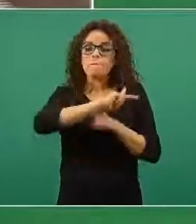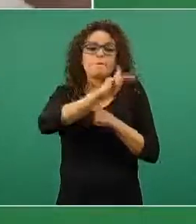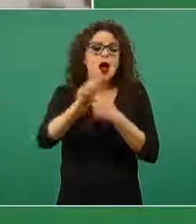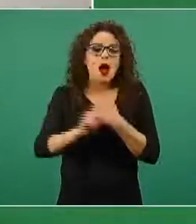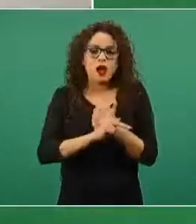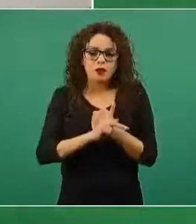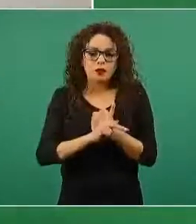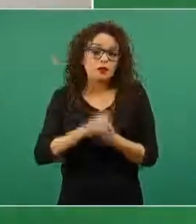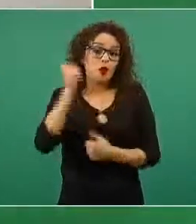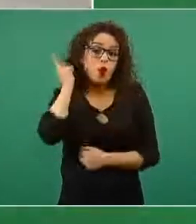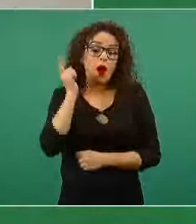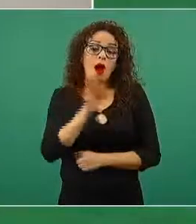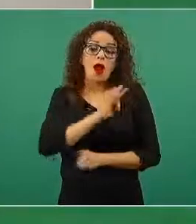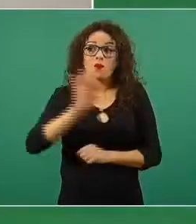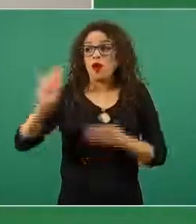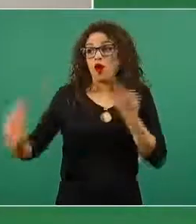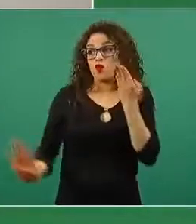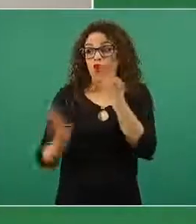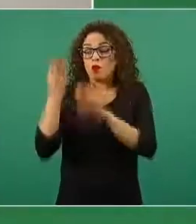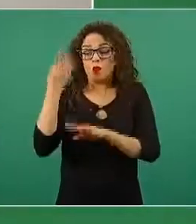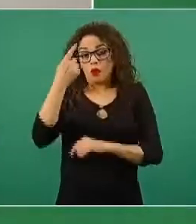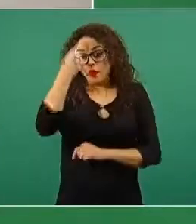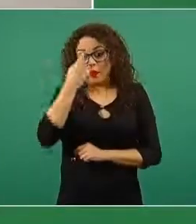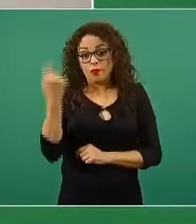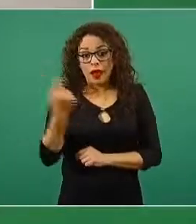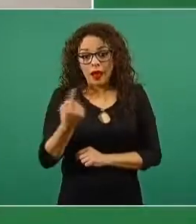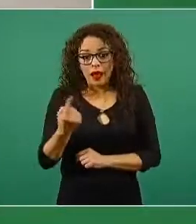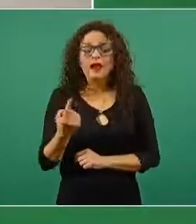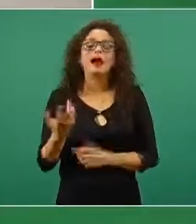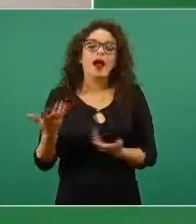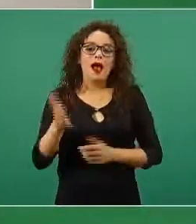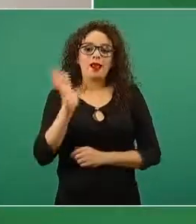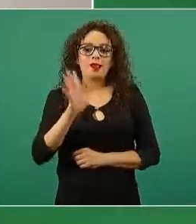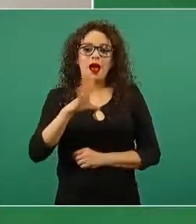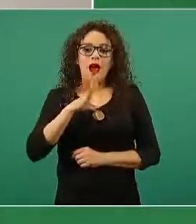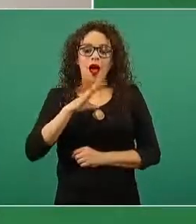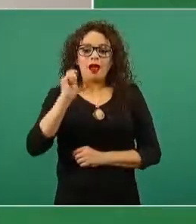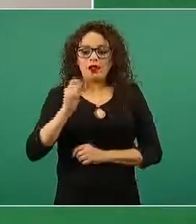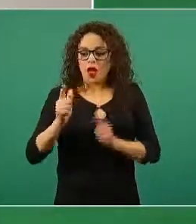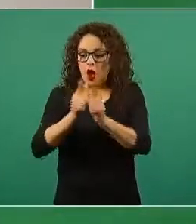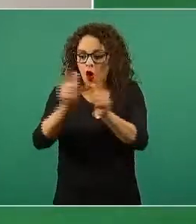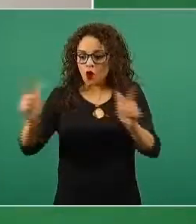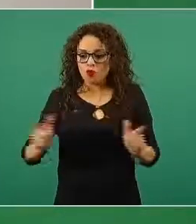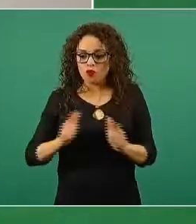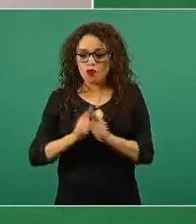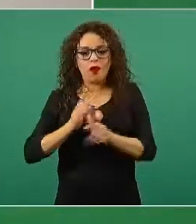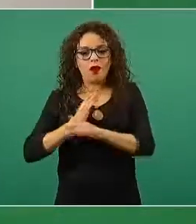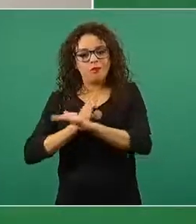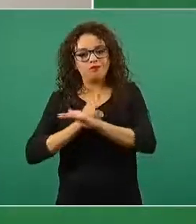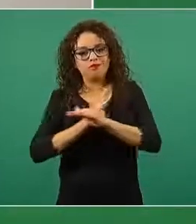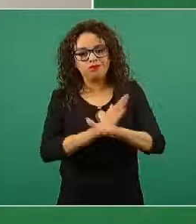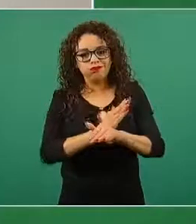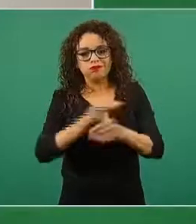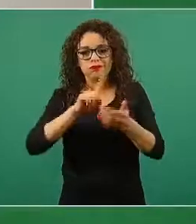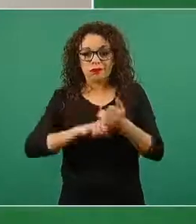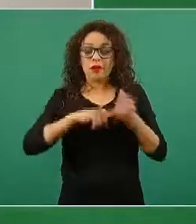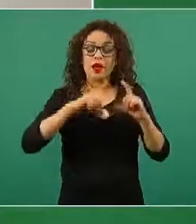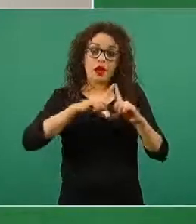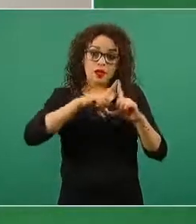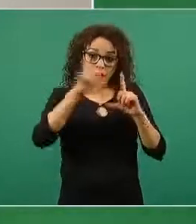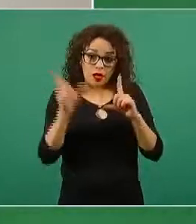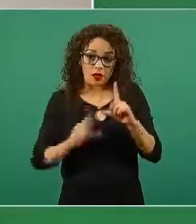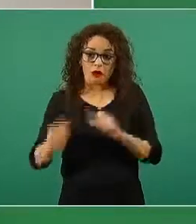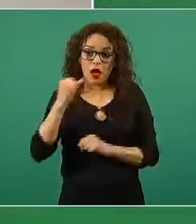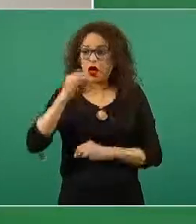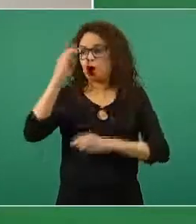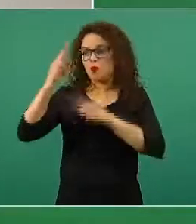esperemos que del mundo, para poder tener esta inmunidad de grupo a nivel nacional y a nivel